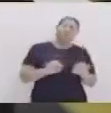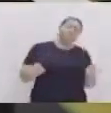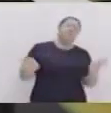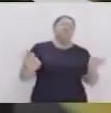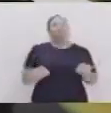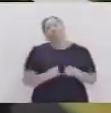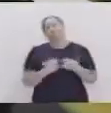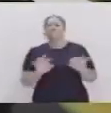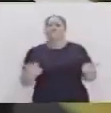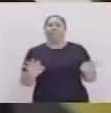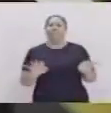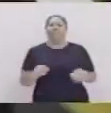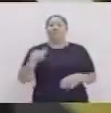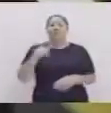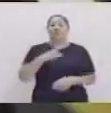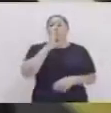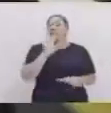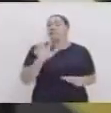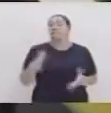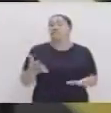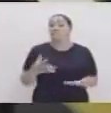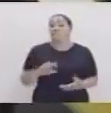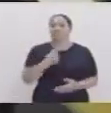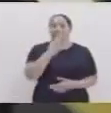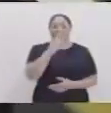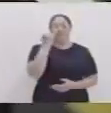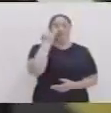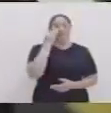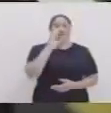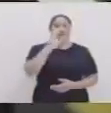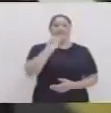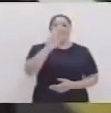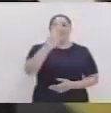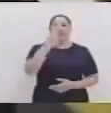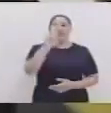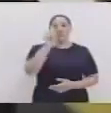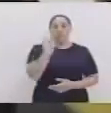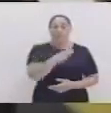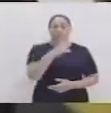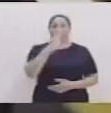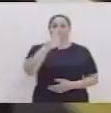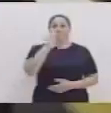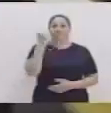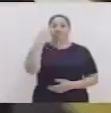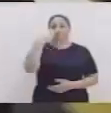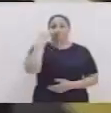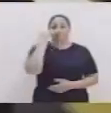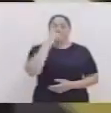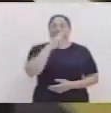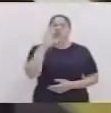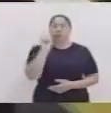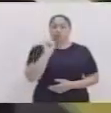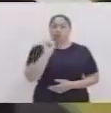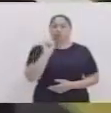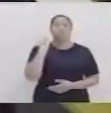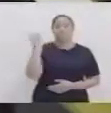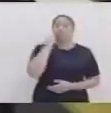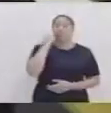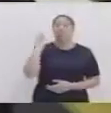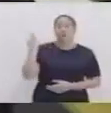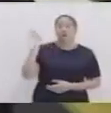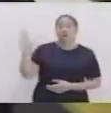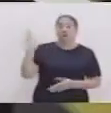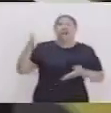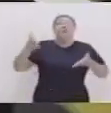hablaremos sobre uno de ellos, Ricardo Castillo. Ricardo Castillo es un compositor guatemalteco nacido